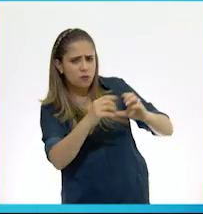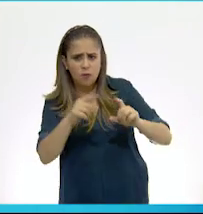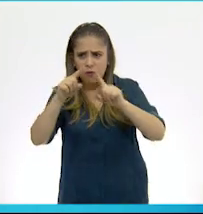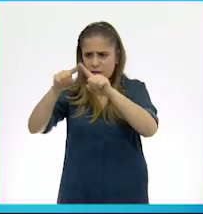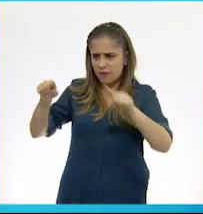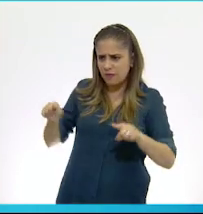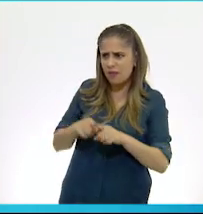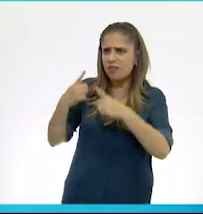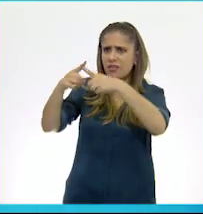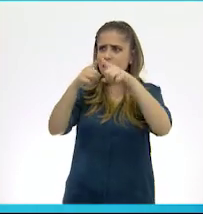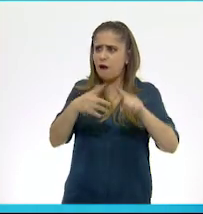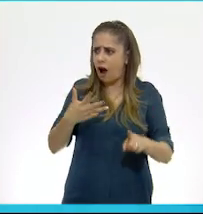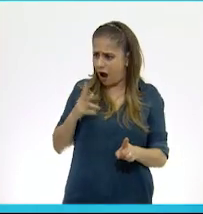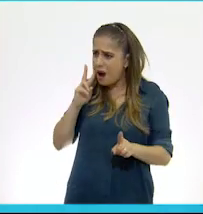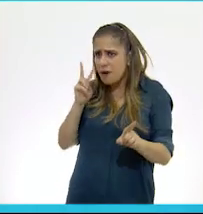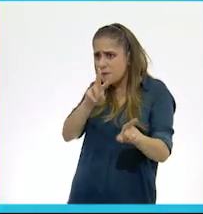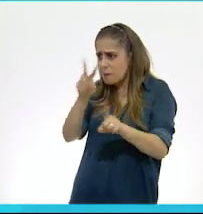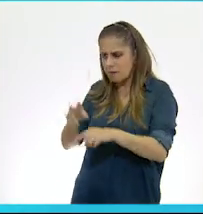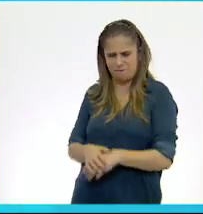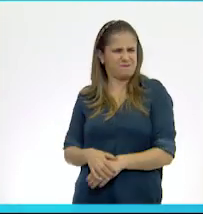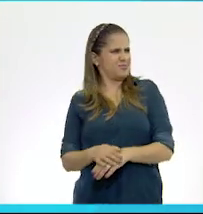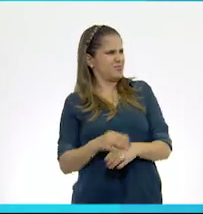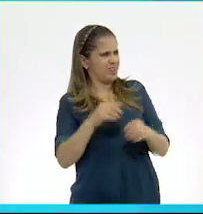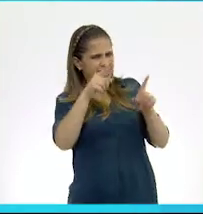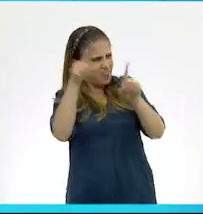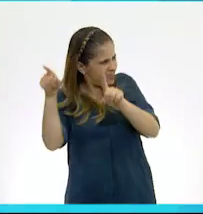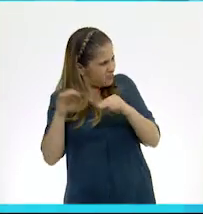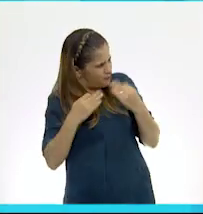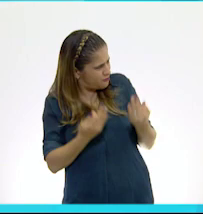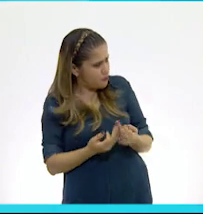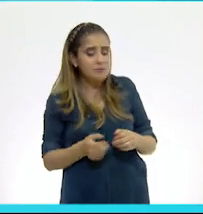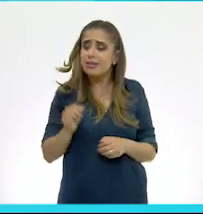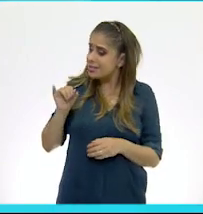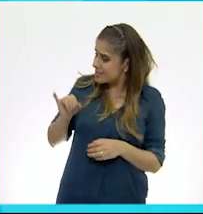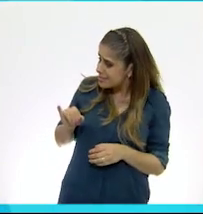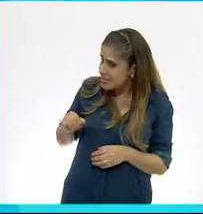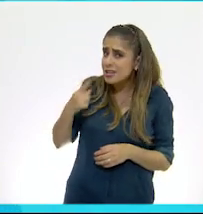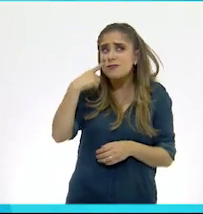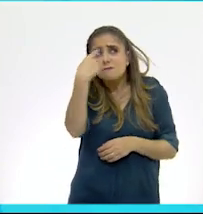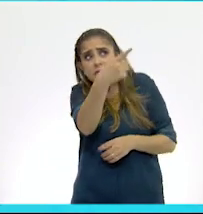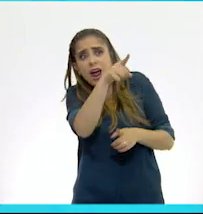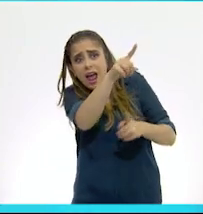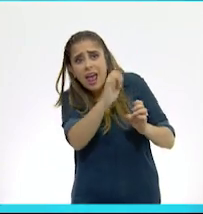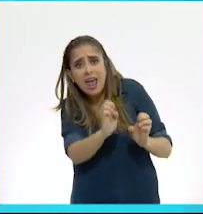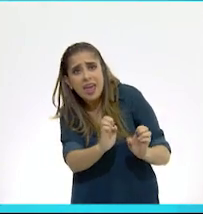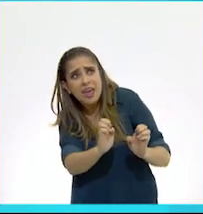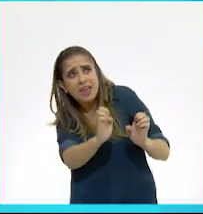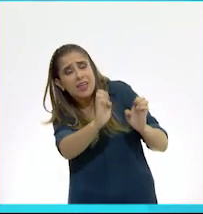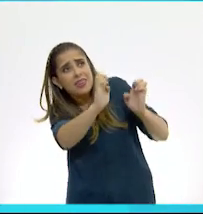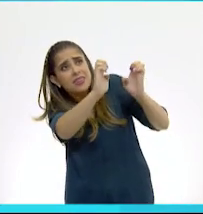figura geométrica? Sí, Carola. Mira, si observas esos edificios de allá,